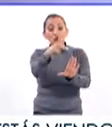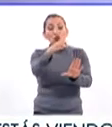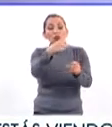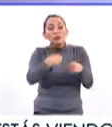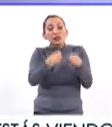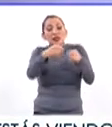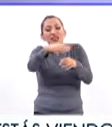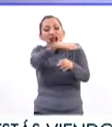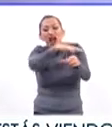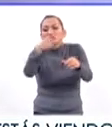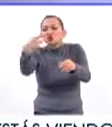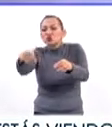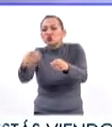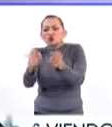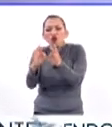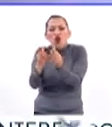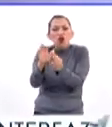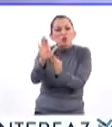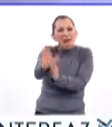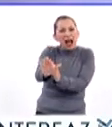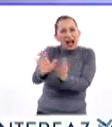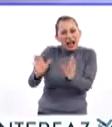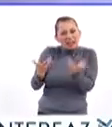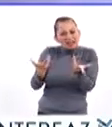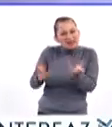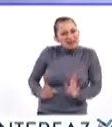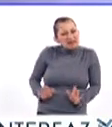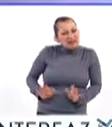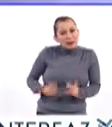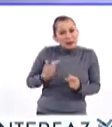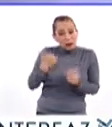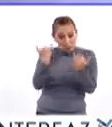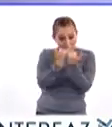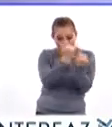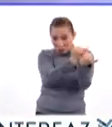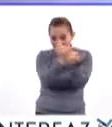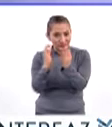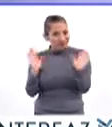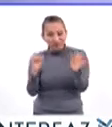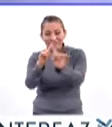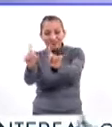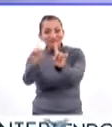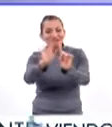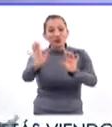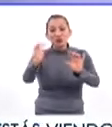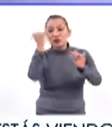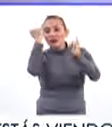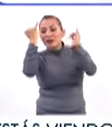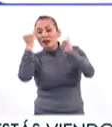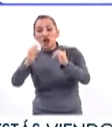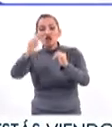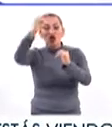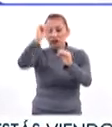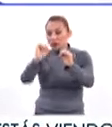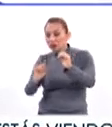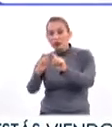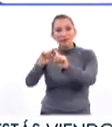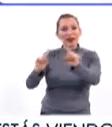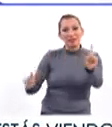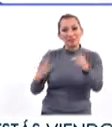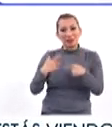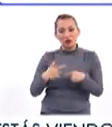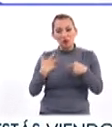realidad, una propia idiosincrasia, una propia formación contextual, no piensan lo mismo y tienen su propia cosmovisión en el norte y en el sur.